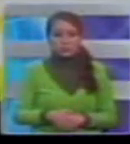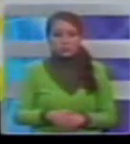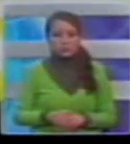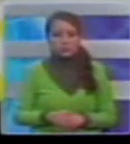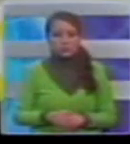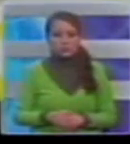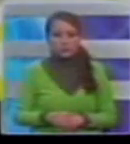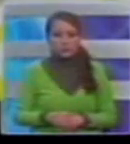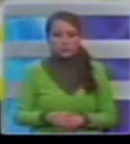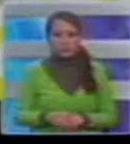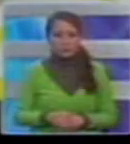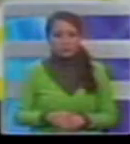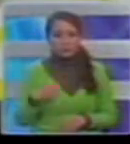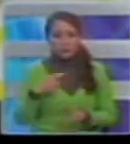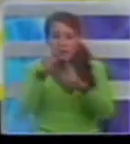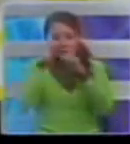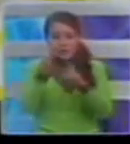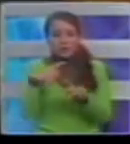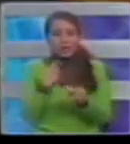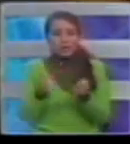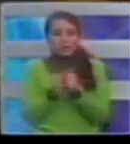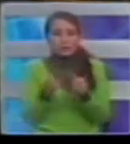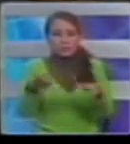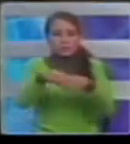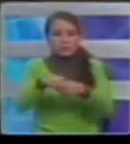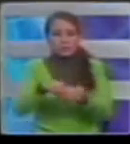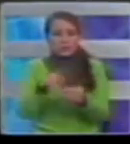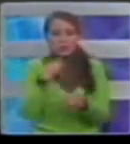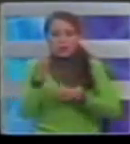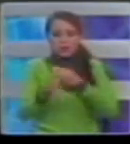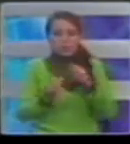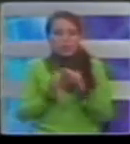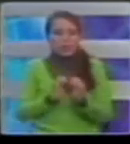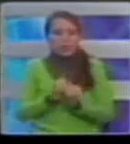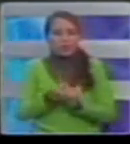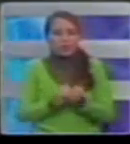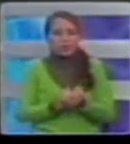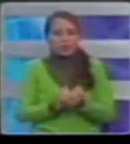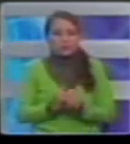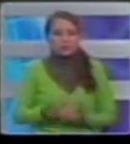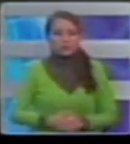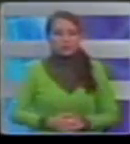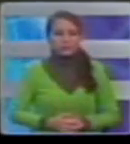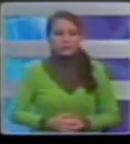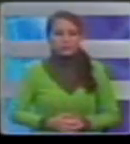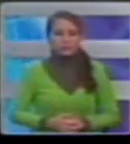siendo una gran oportunidad de conocer e involucrarnos más en el mundo del deporte.